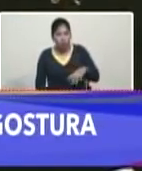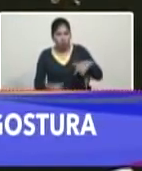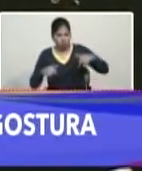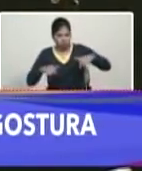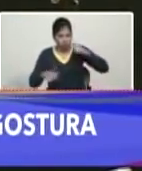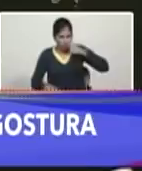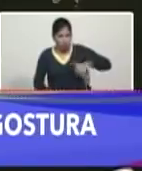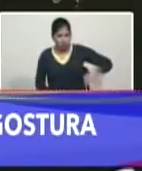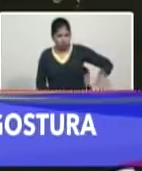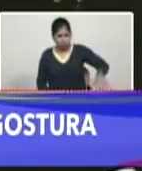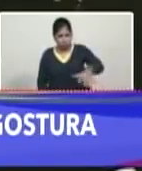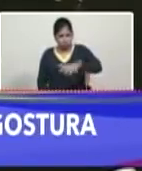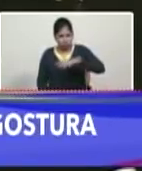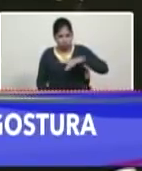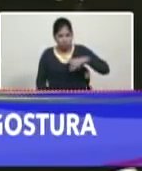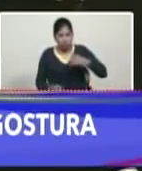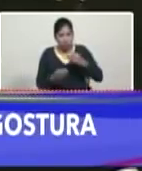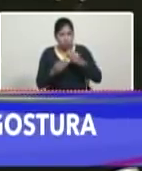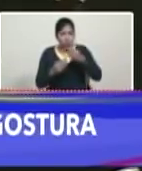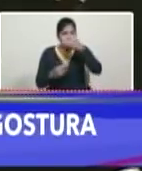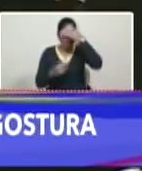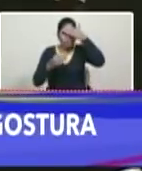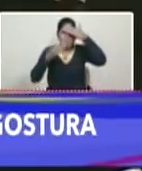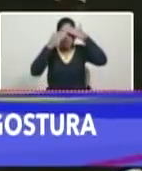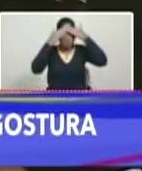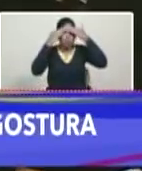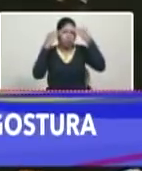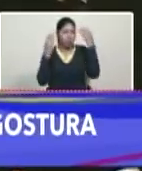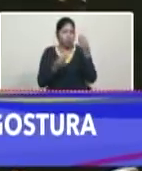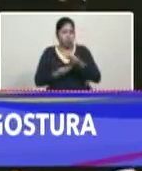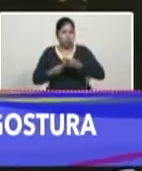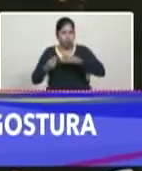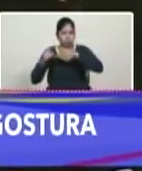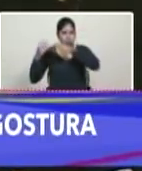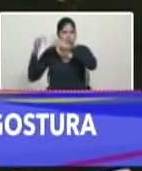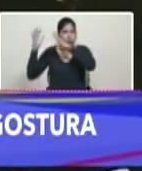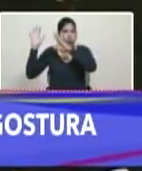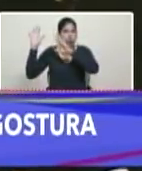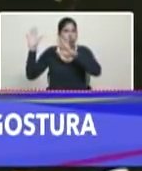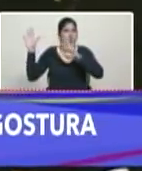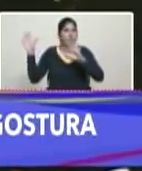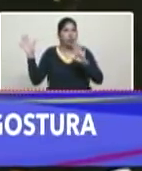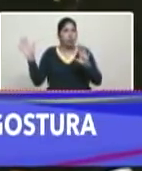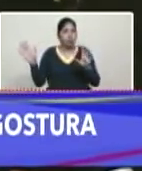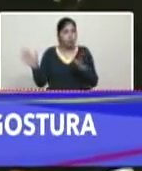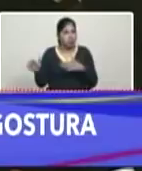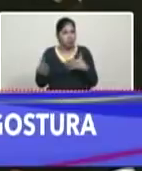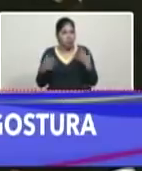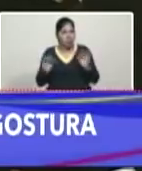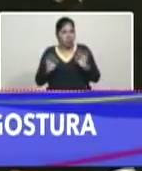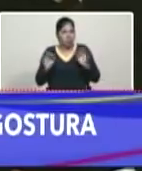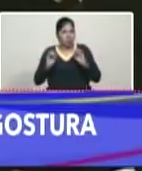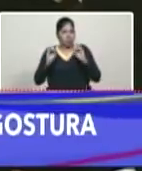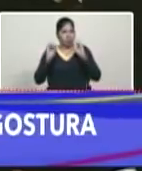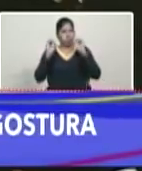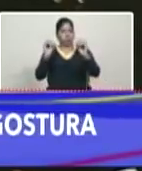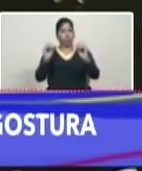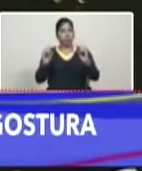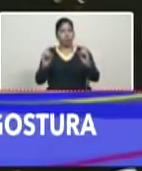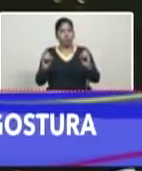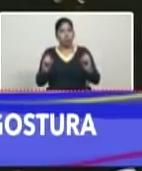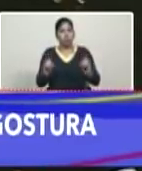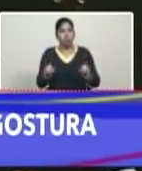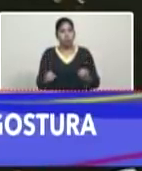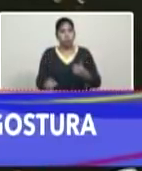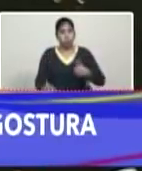pueblo, para que nuestro pueblo se olvide de la fuerza que somos capaces de